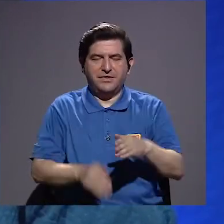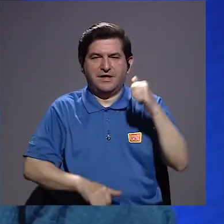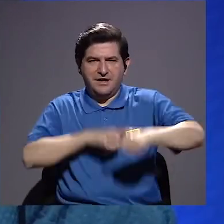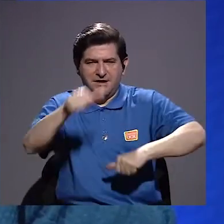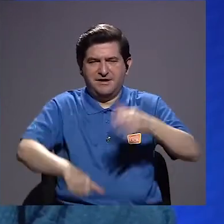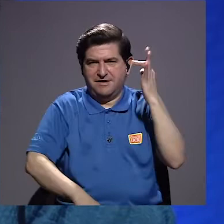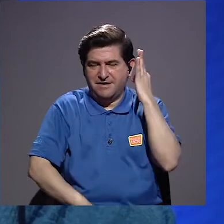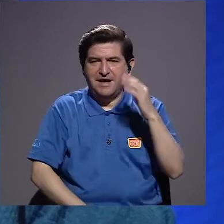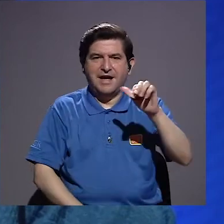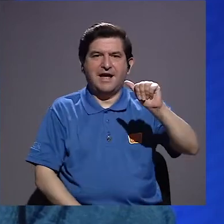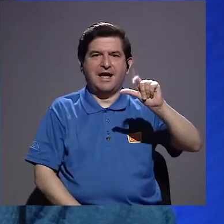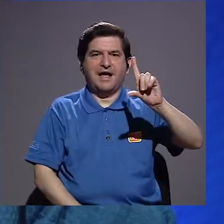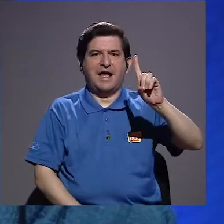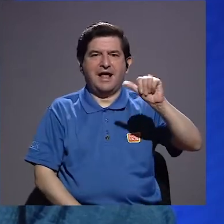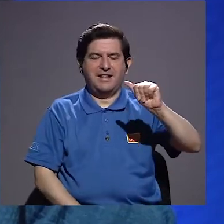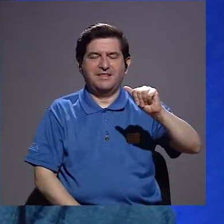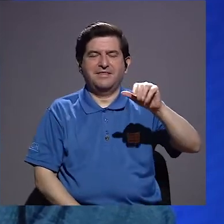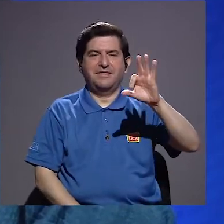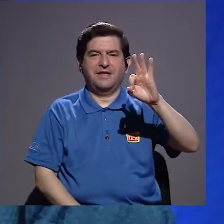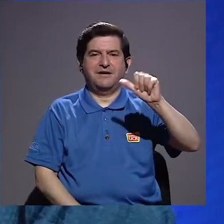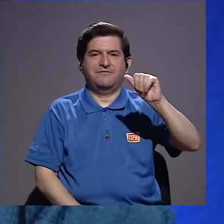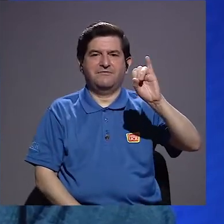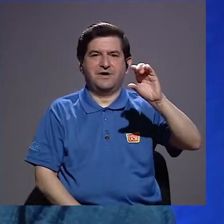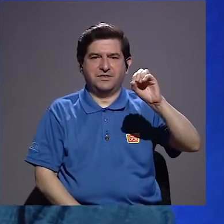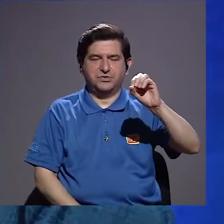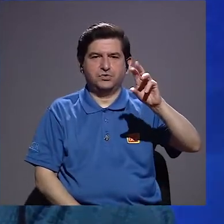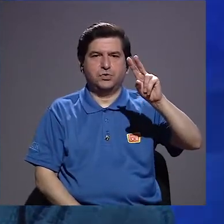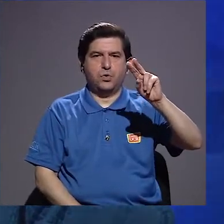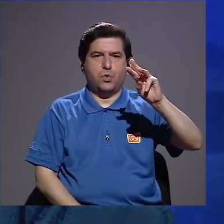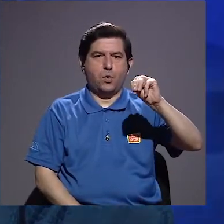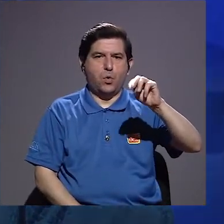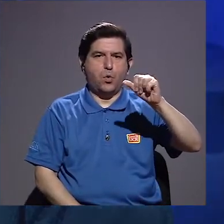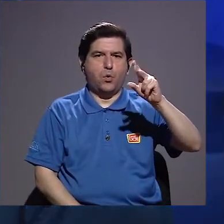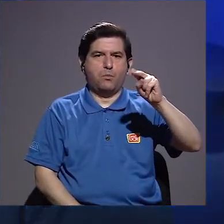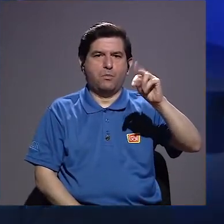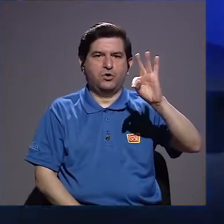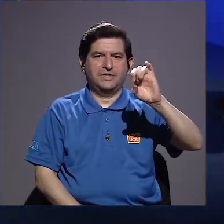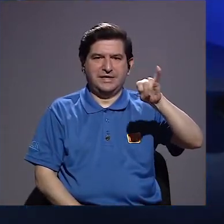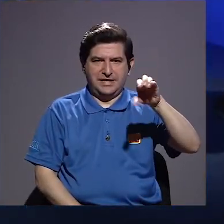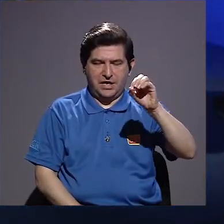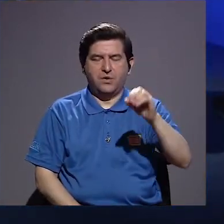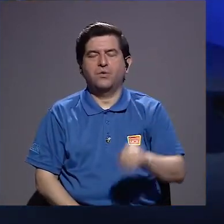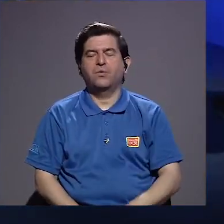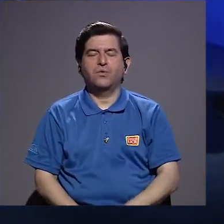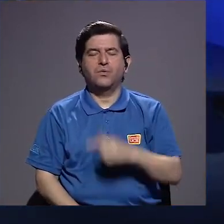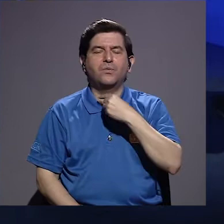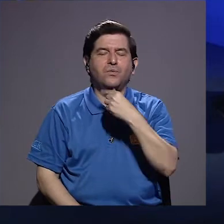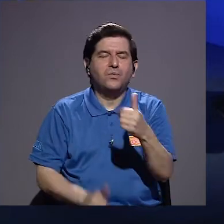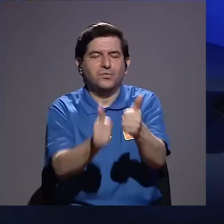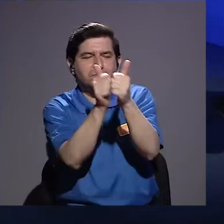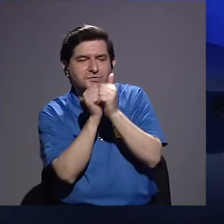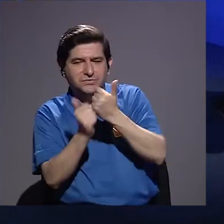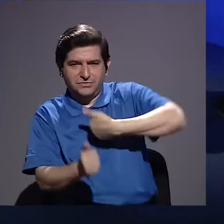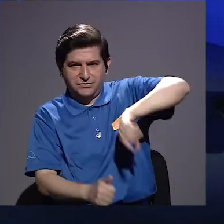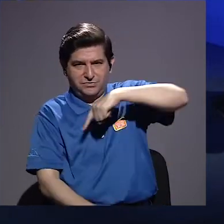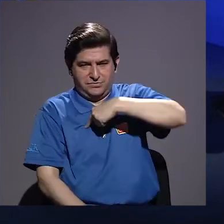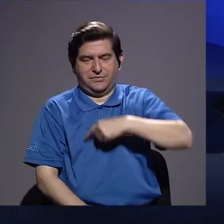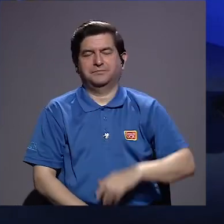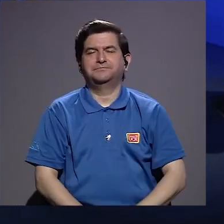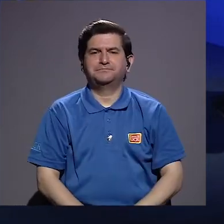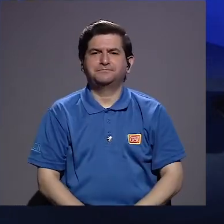la jurista feminista Alda Facio Montejo, a quien nos da mucho gusto de tenerla con